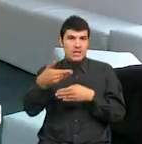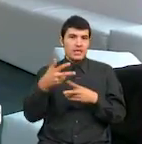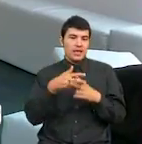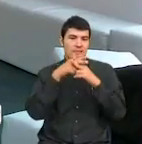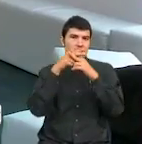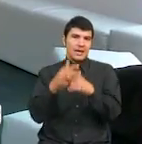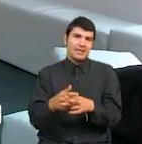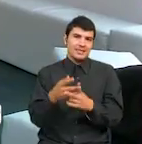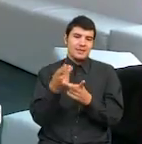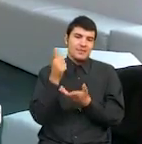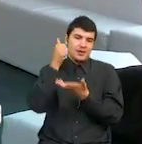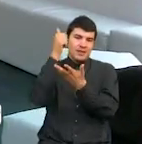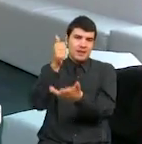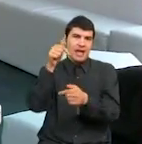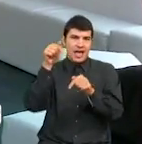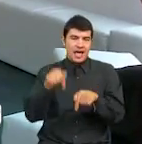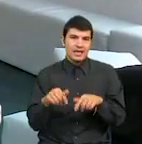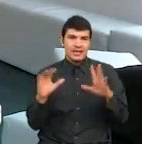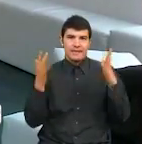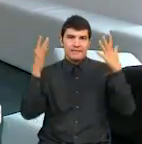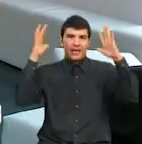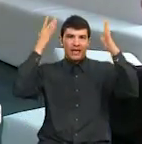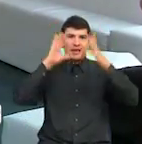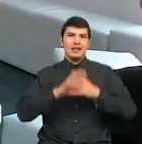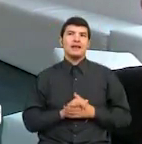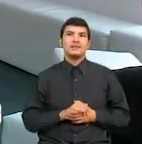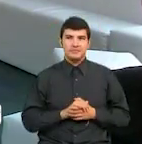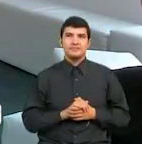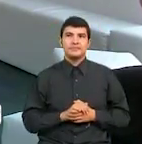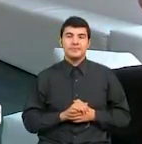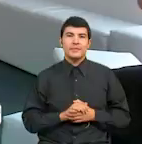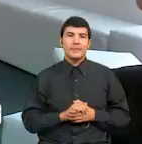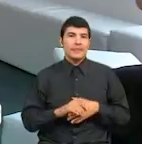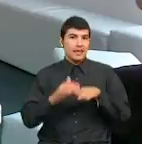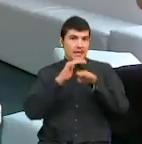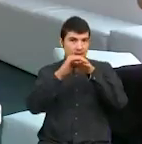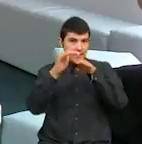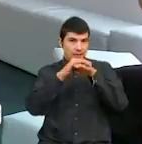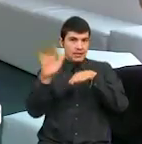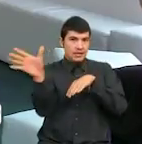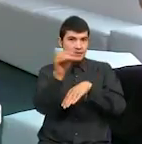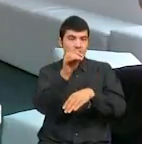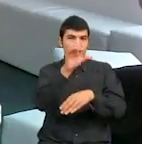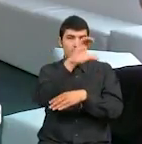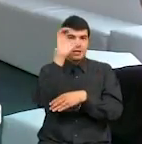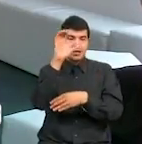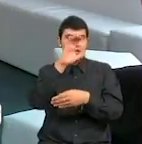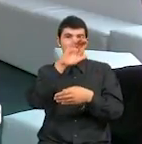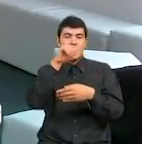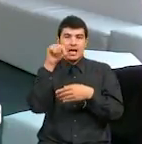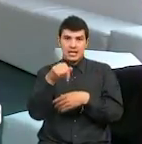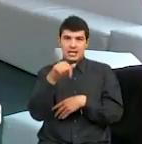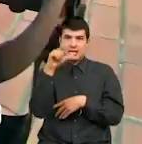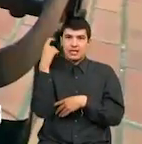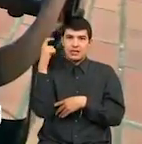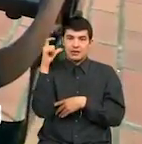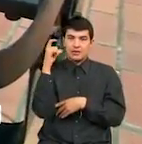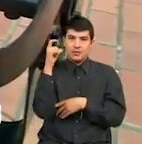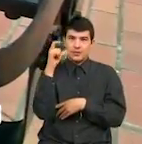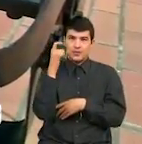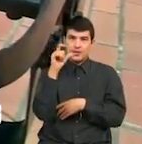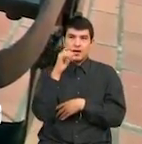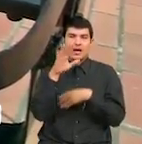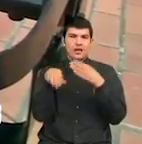de crédito en el evento ferial. Invitamos nuevamente a toda la ciudadanía del Departamento de Norte de Santander, a